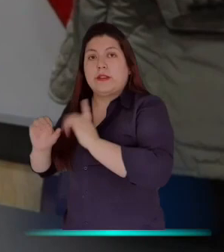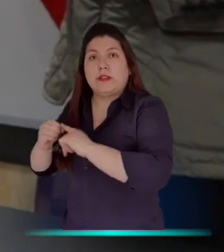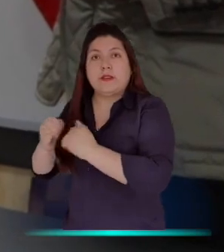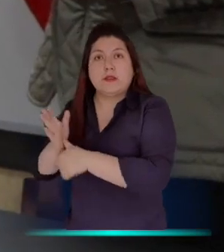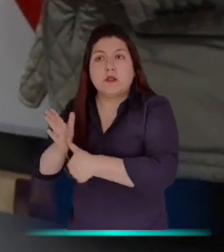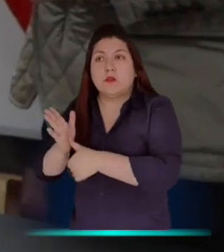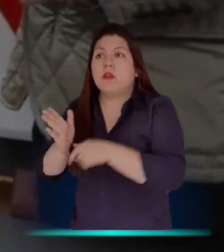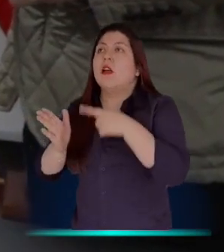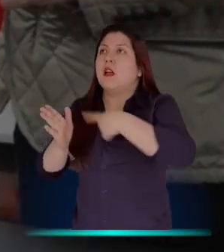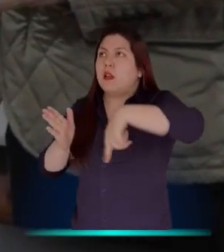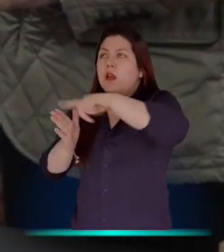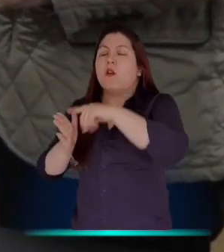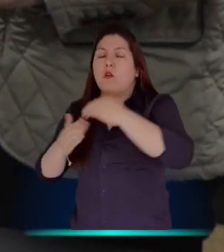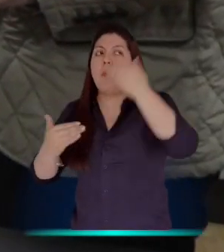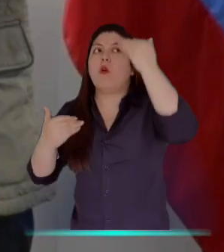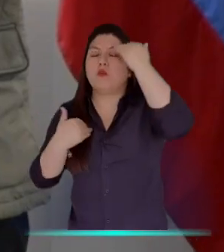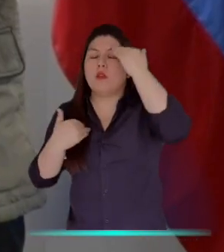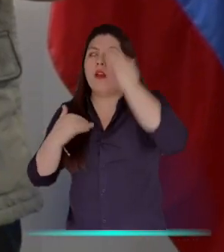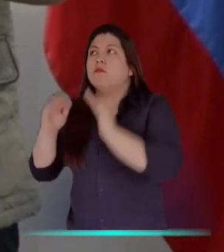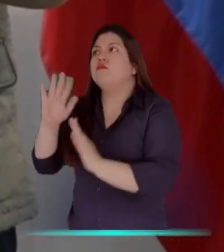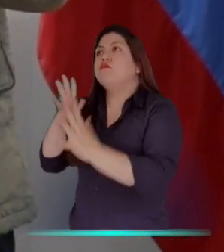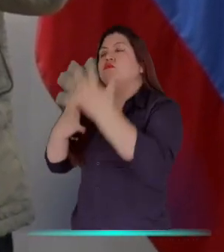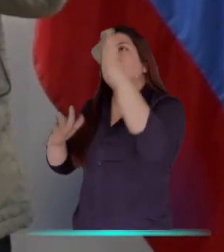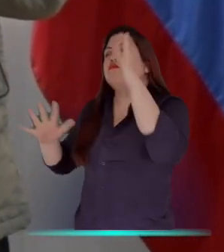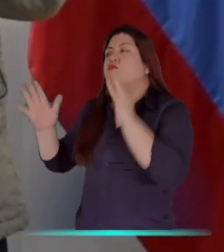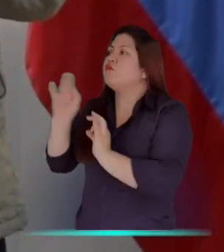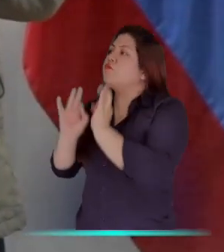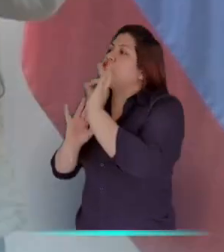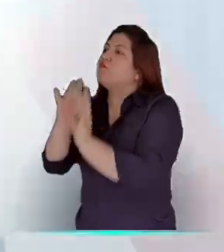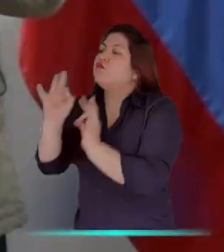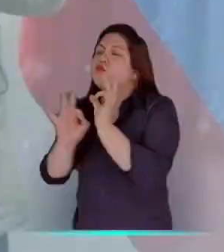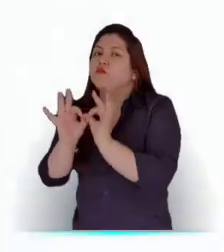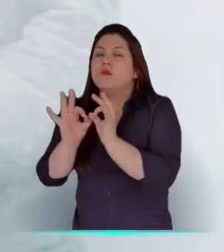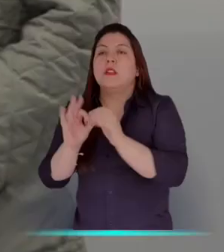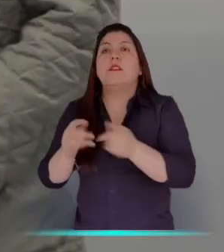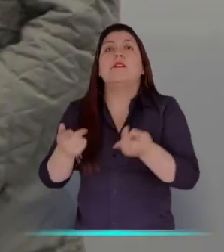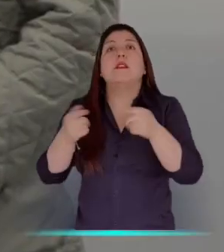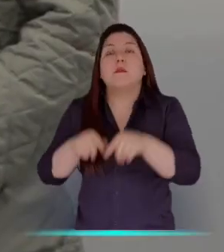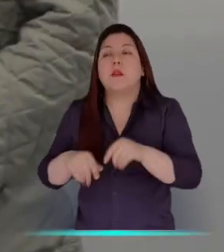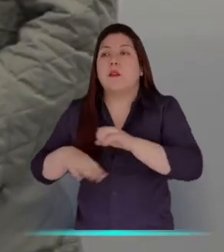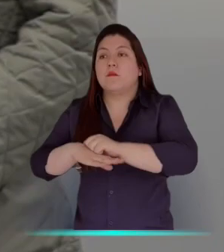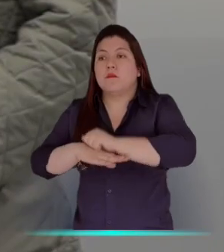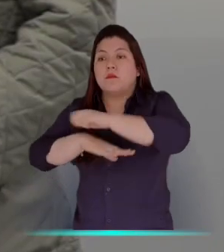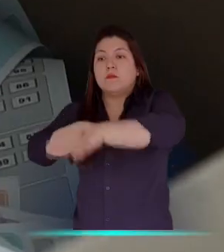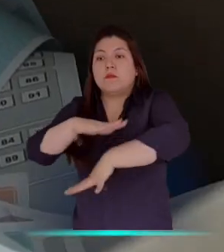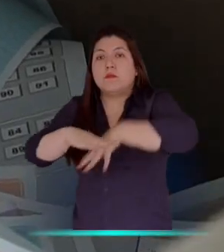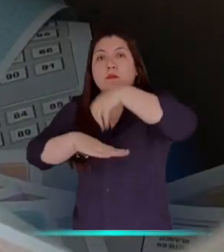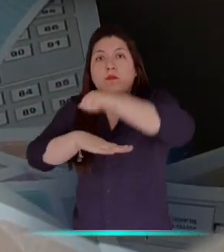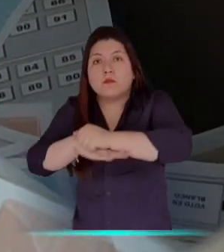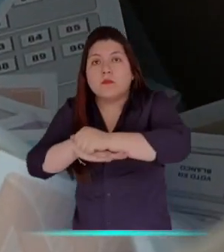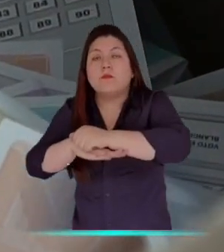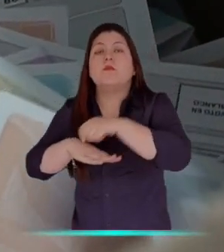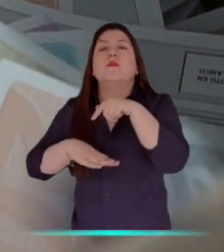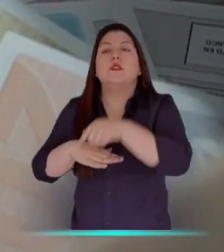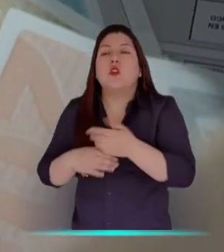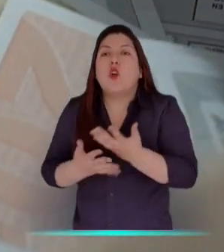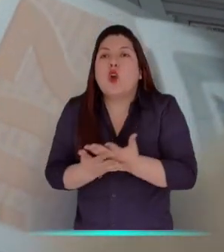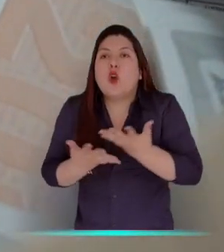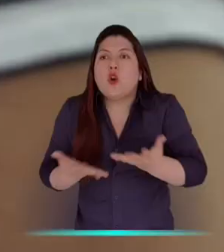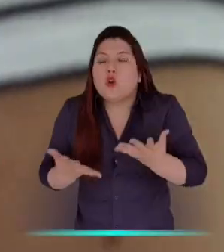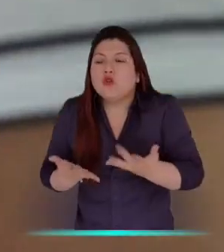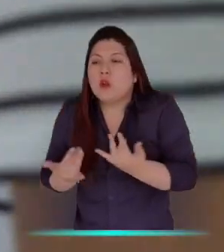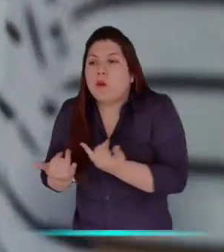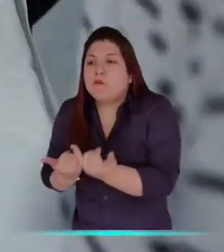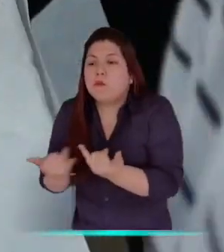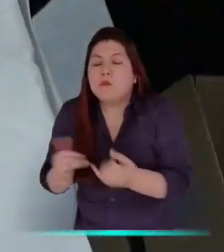un convenio con el objetivo que la Registraduría se ponga a la vanguardia de todo el tema ambiental, pero sobre todo en el tema del